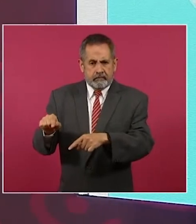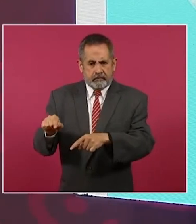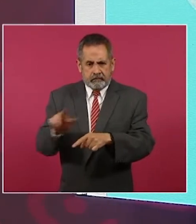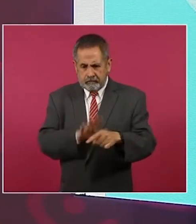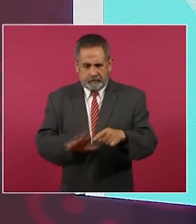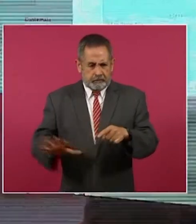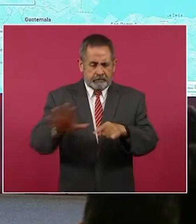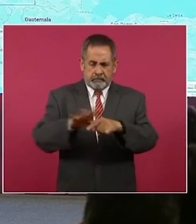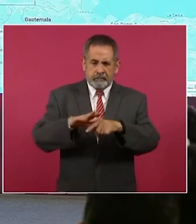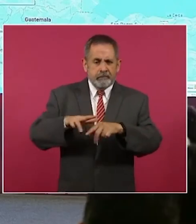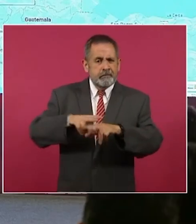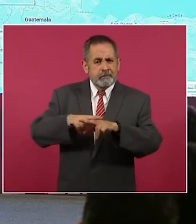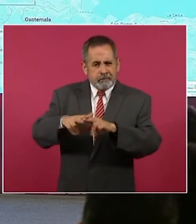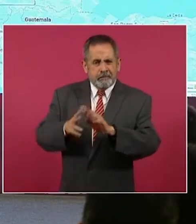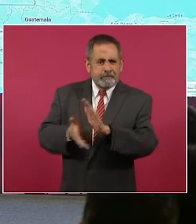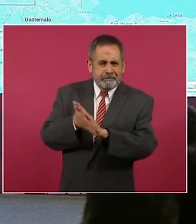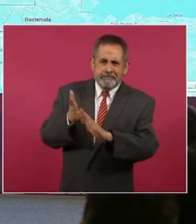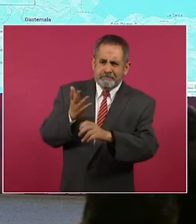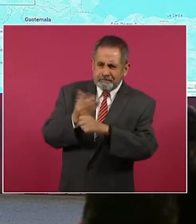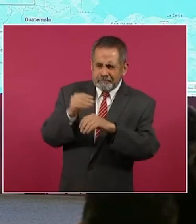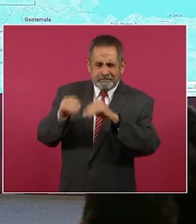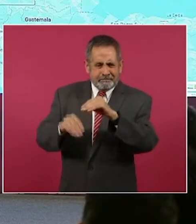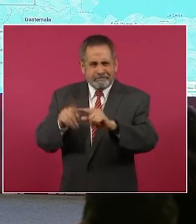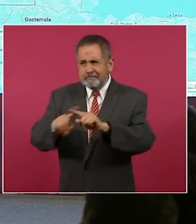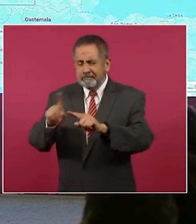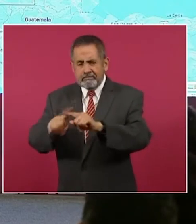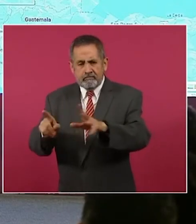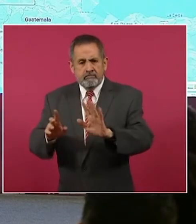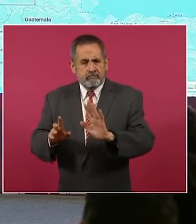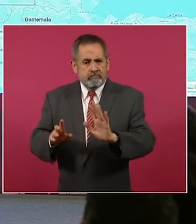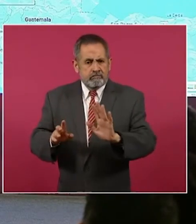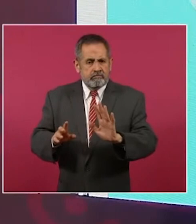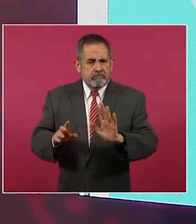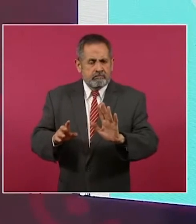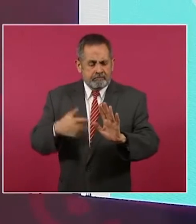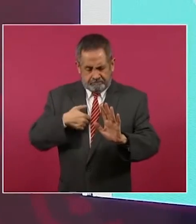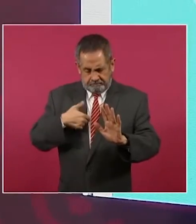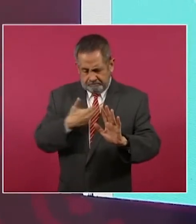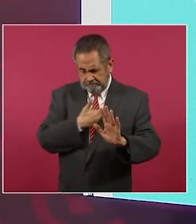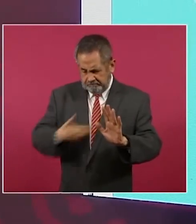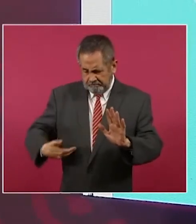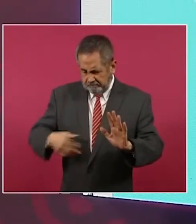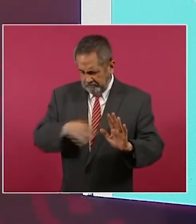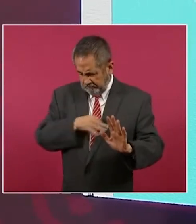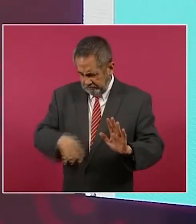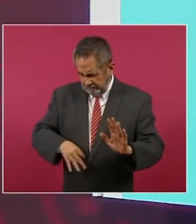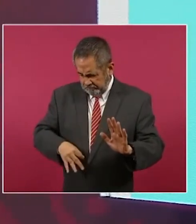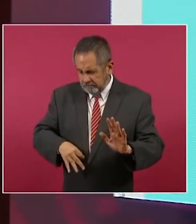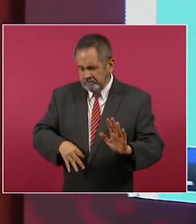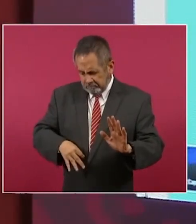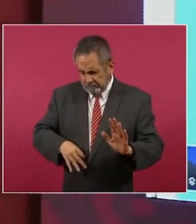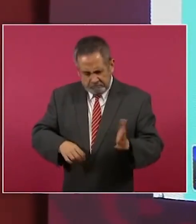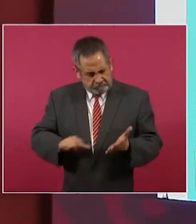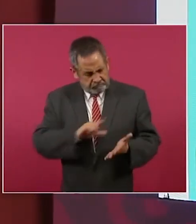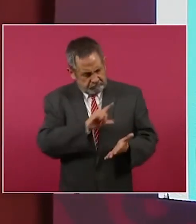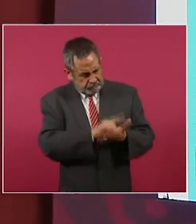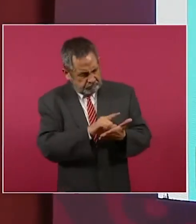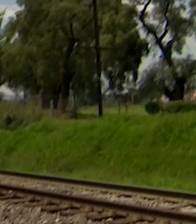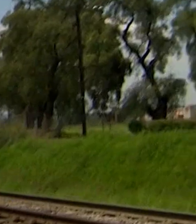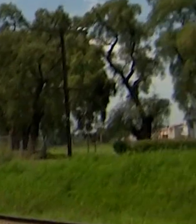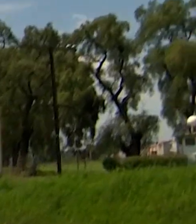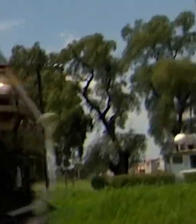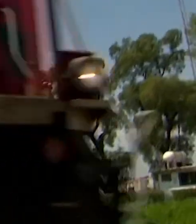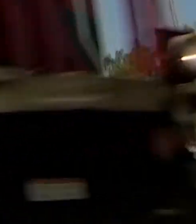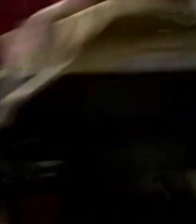la nación. Así lo dijo el mandatario, quien señaló que con ello se evitaría que se privatice en el futuro, algo que forma parte